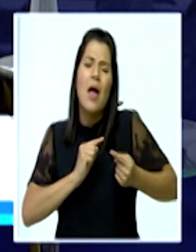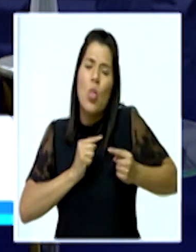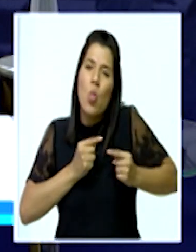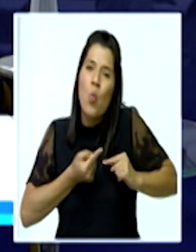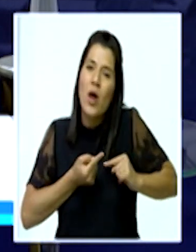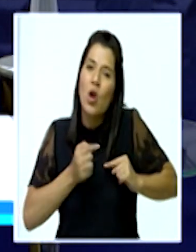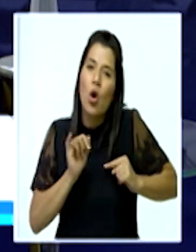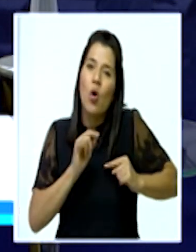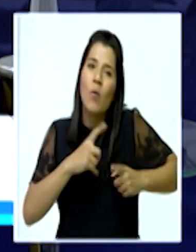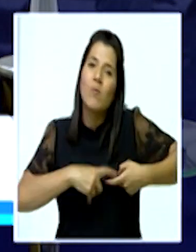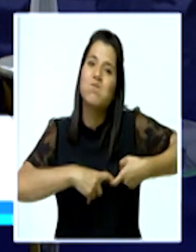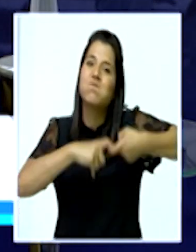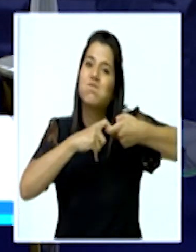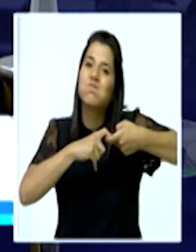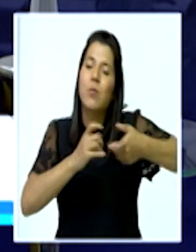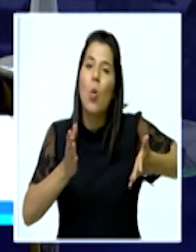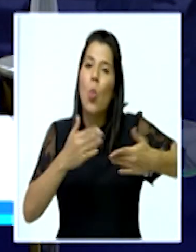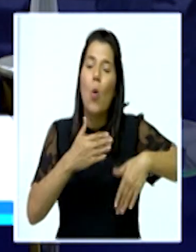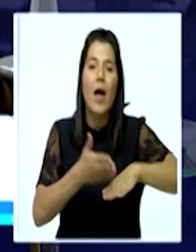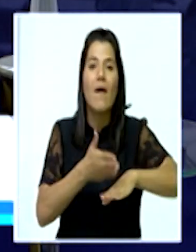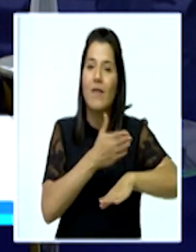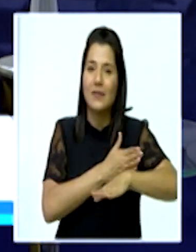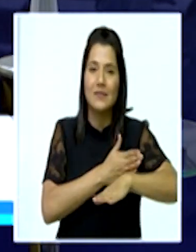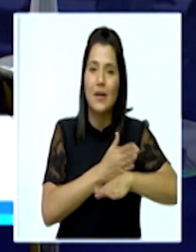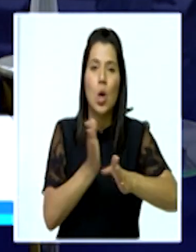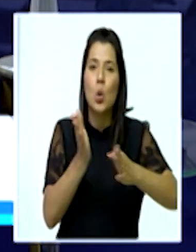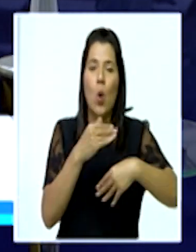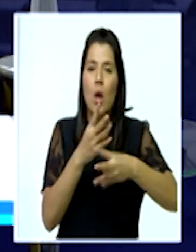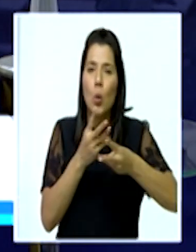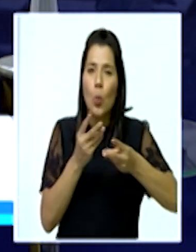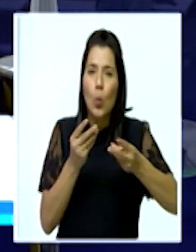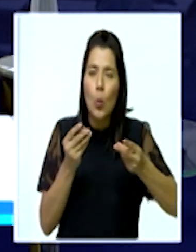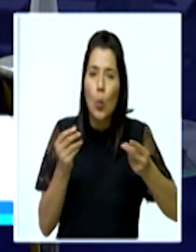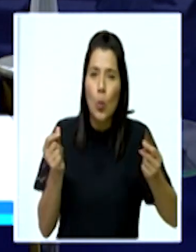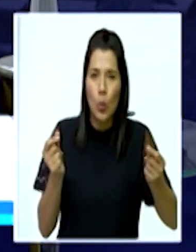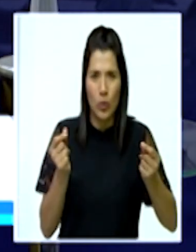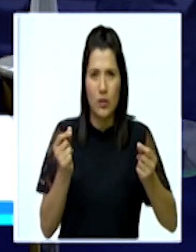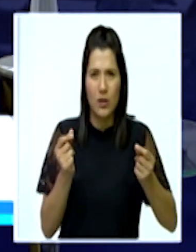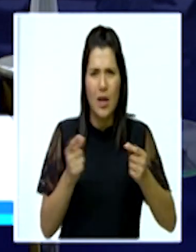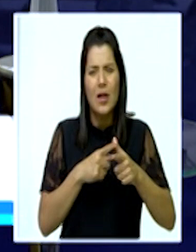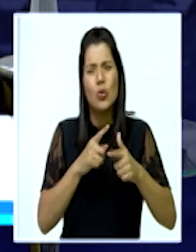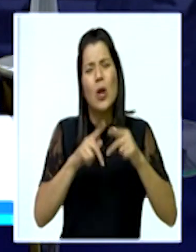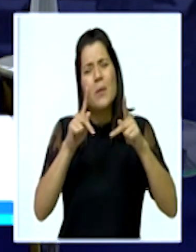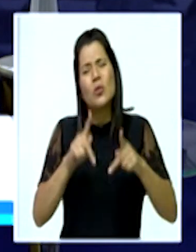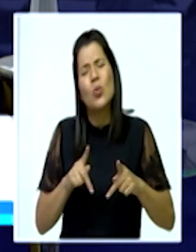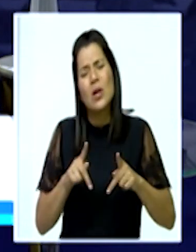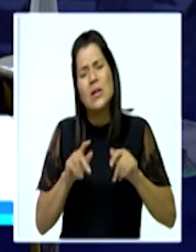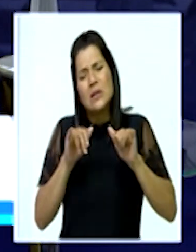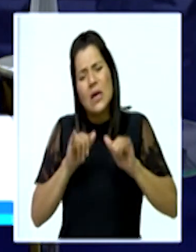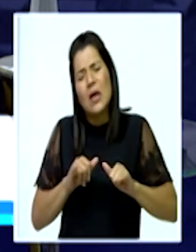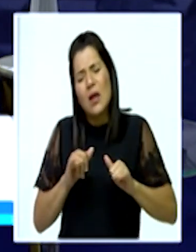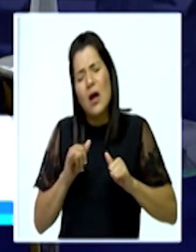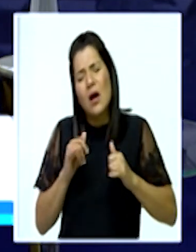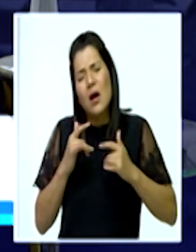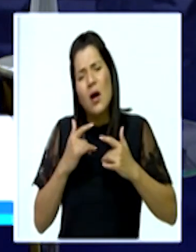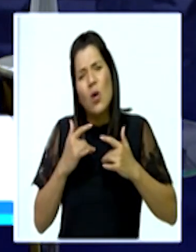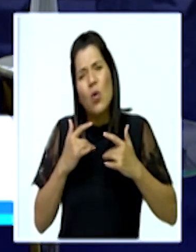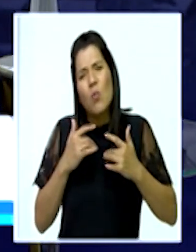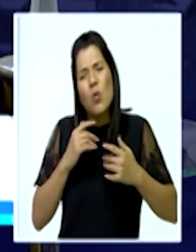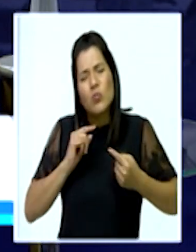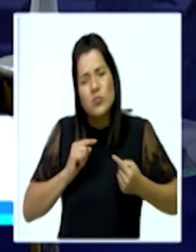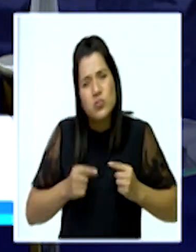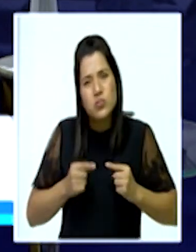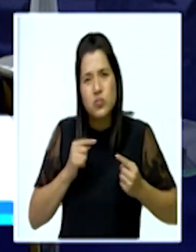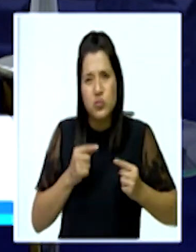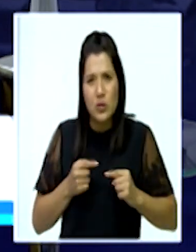en palabras bonitas, pero si ese duelo, la persona se quedó mucho en la melancolía, ya su serotonina,